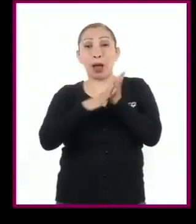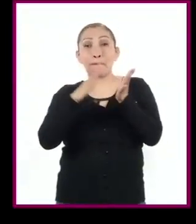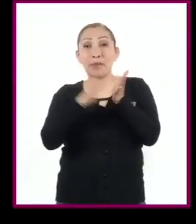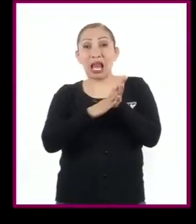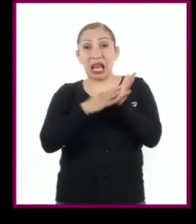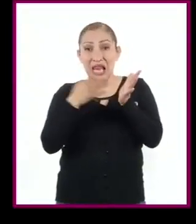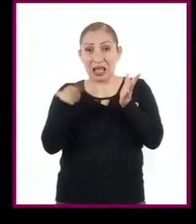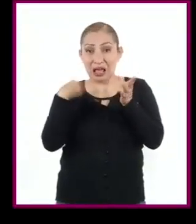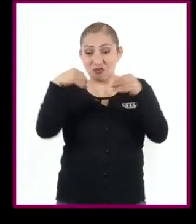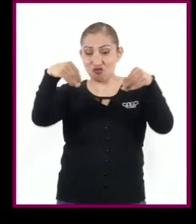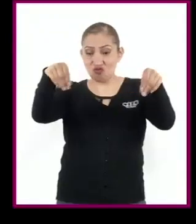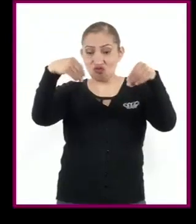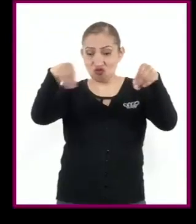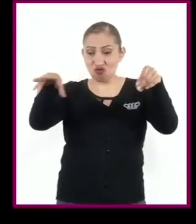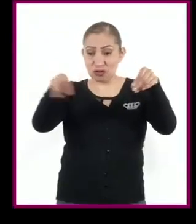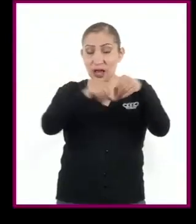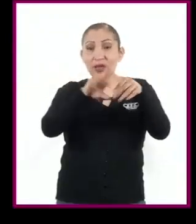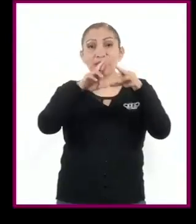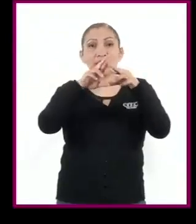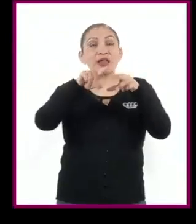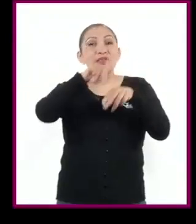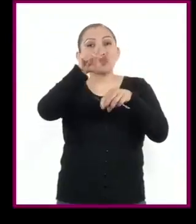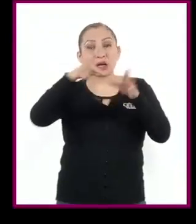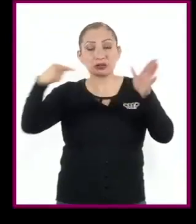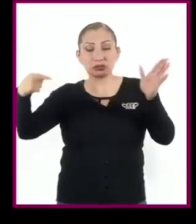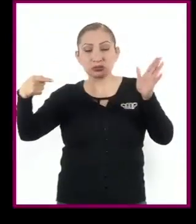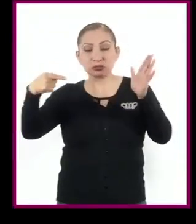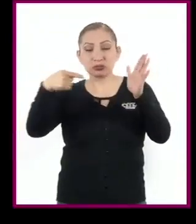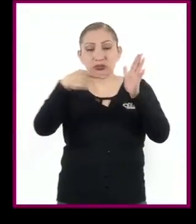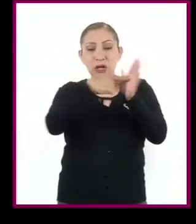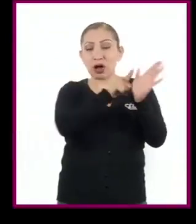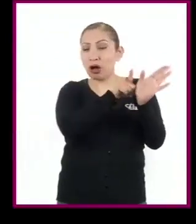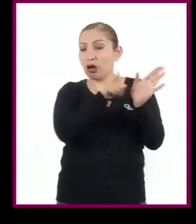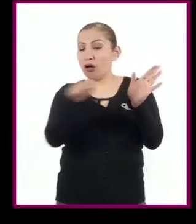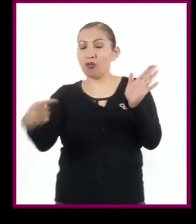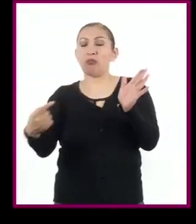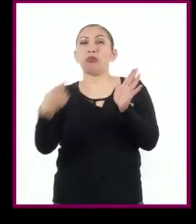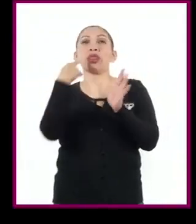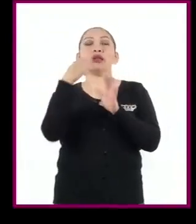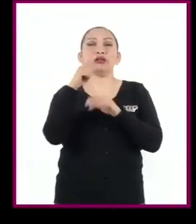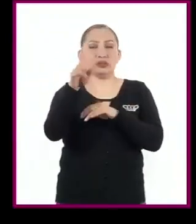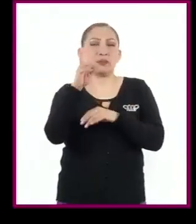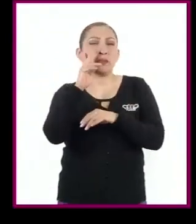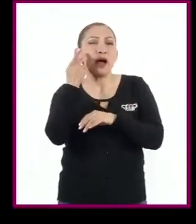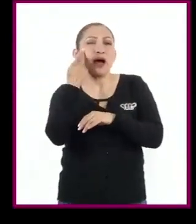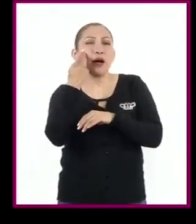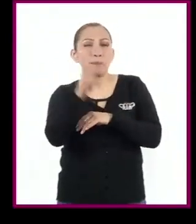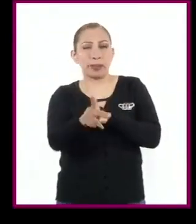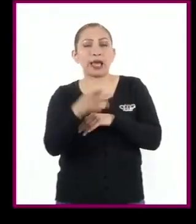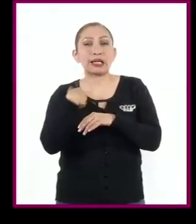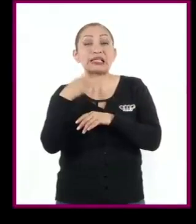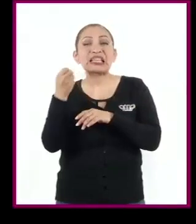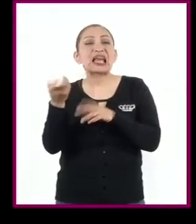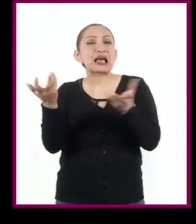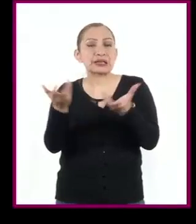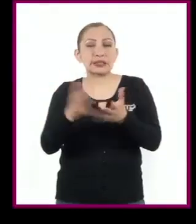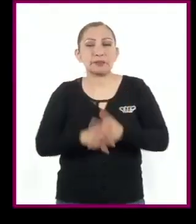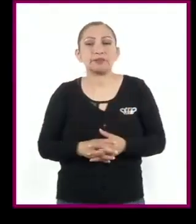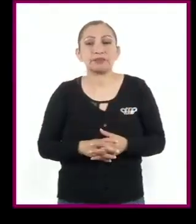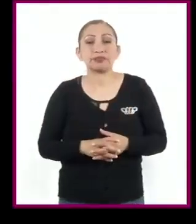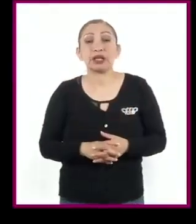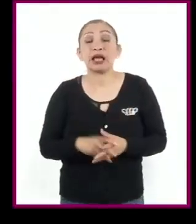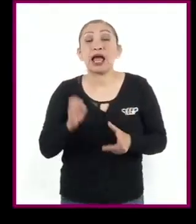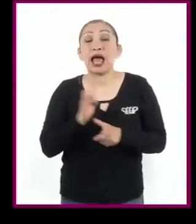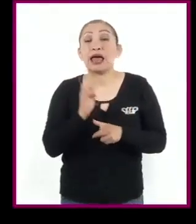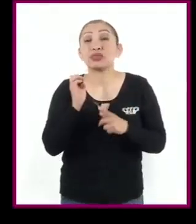absorbente. Papel que después regresa y te golpea. Hablemos de su experimento y de lo que hizo. Hasta